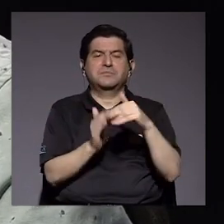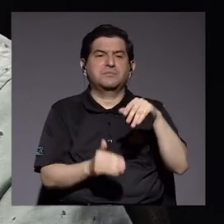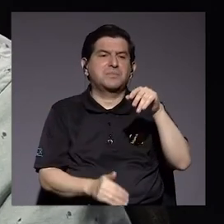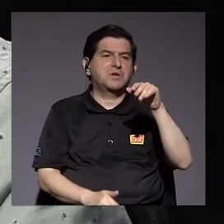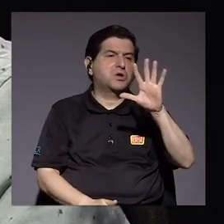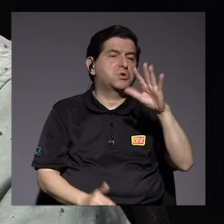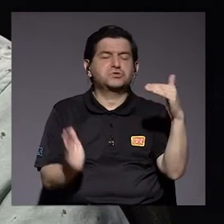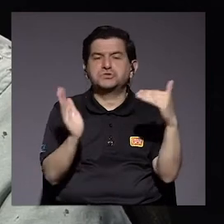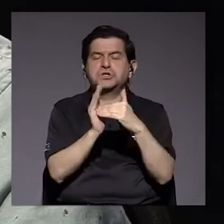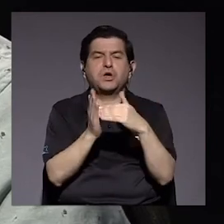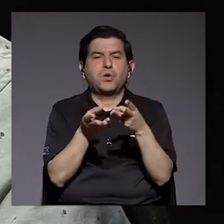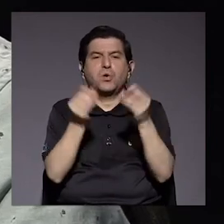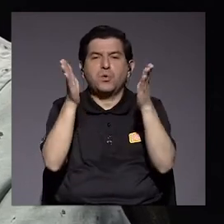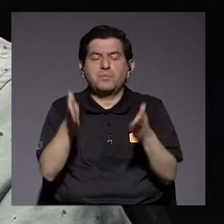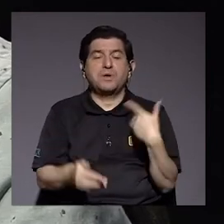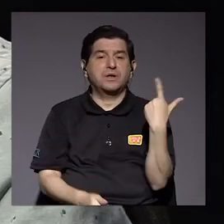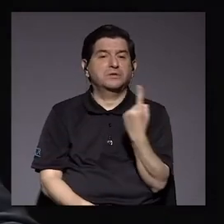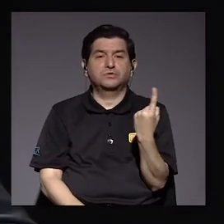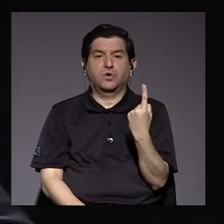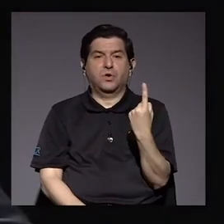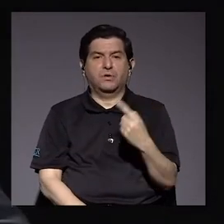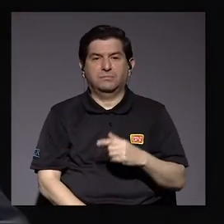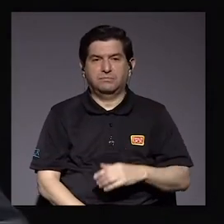4,000, 5,000 productores lo más.